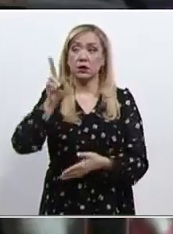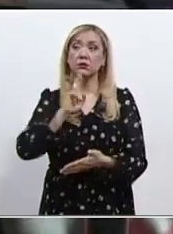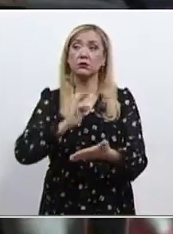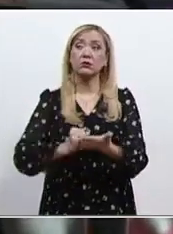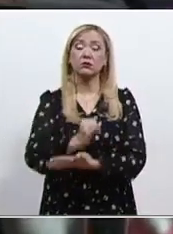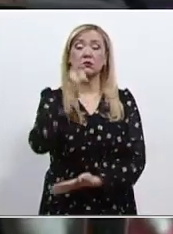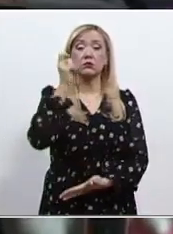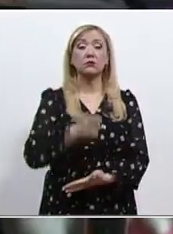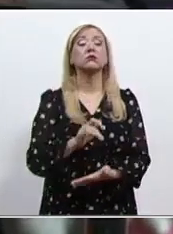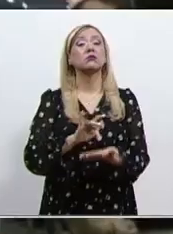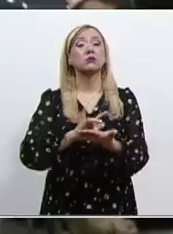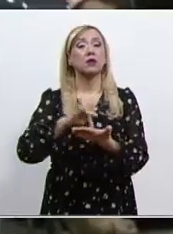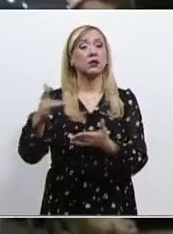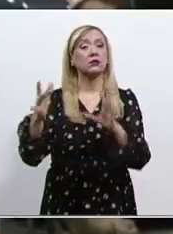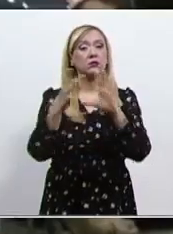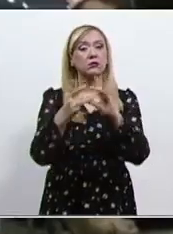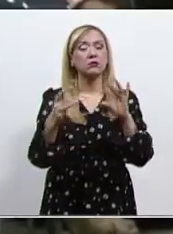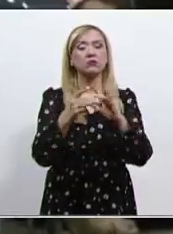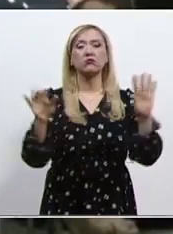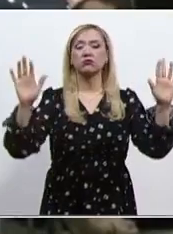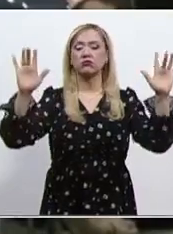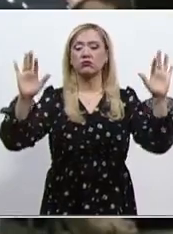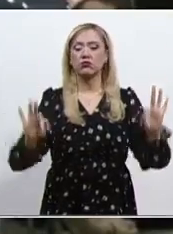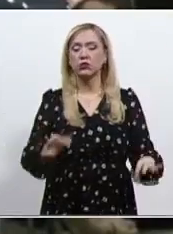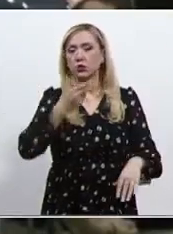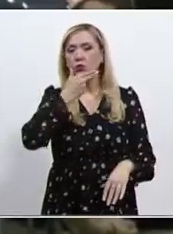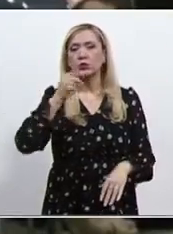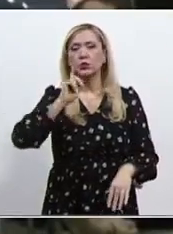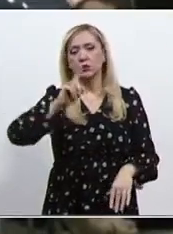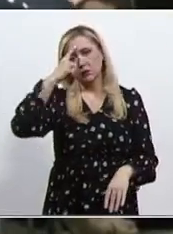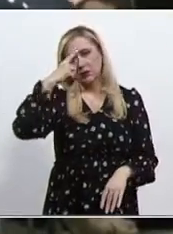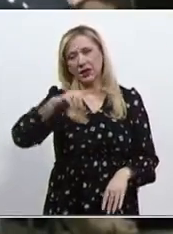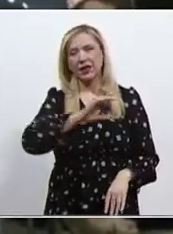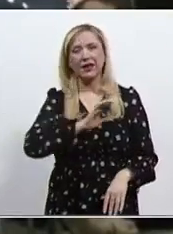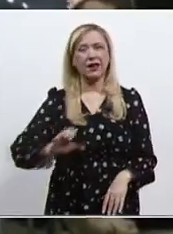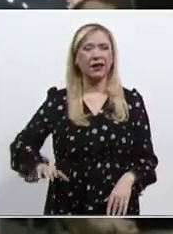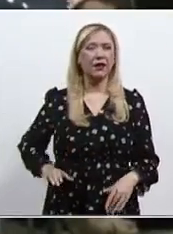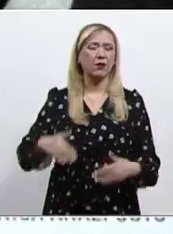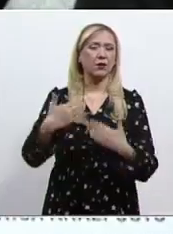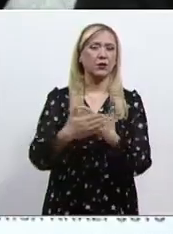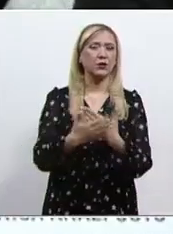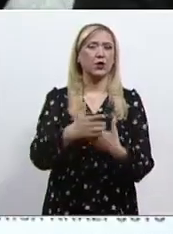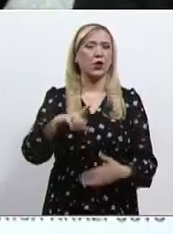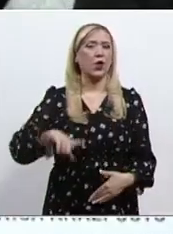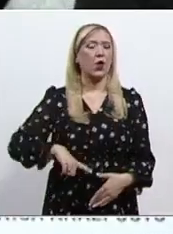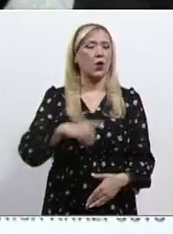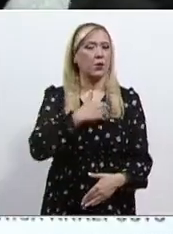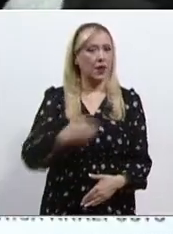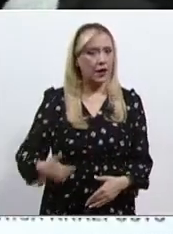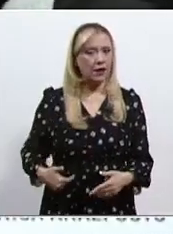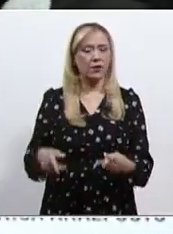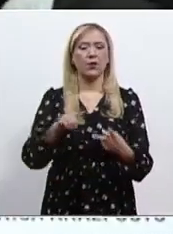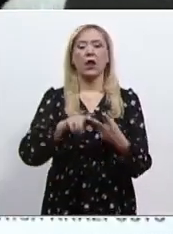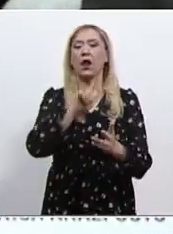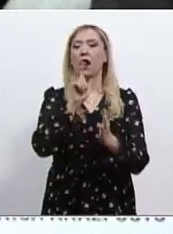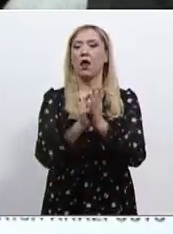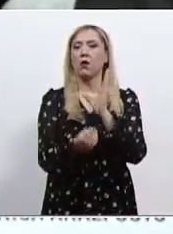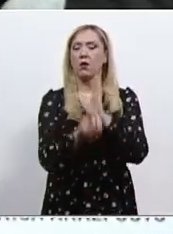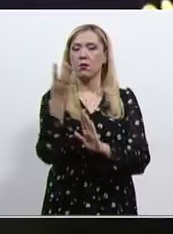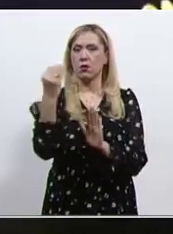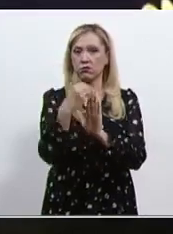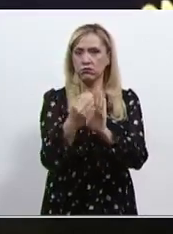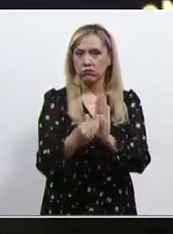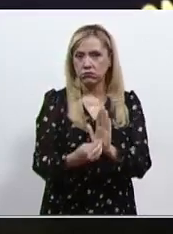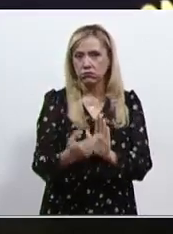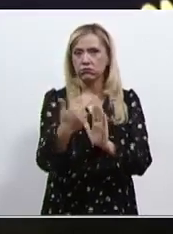sentencias ha impulsado la interpretación de la paridad para candidaturas en las gubernaturas acciones afirmativas nulidad de elecciones al acreditar violencia